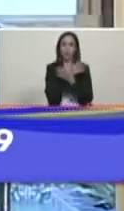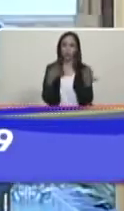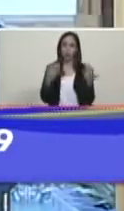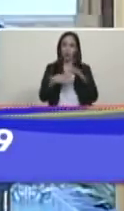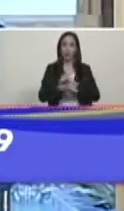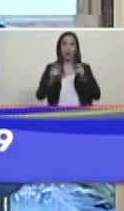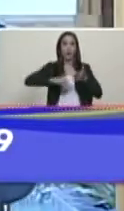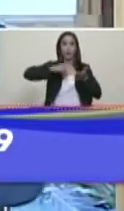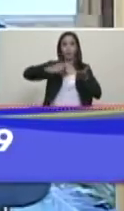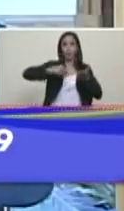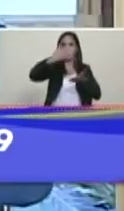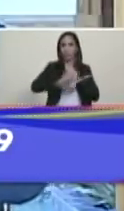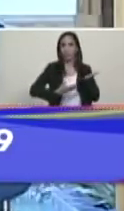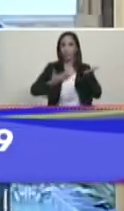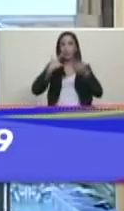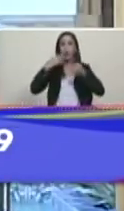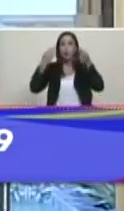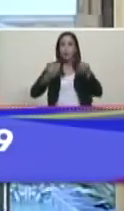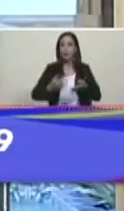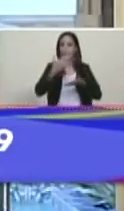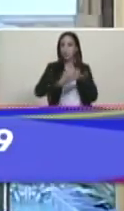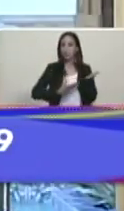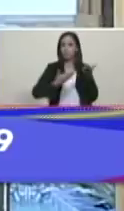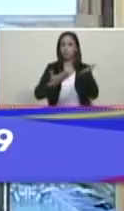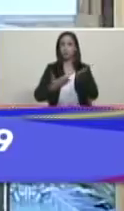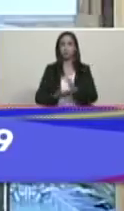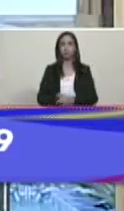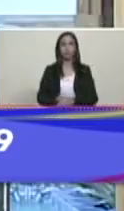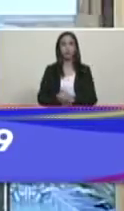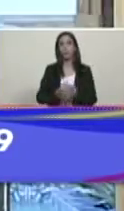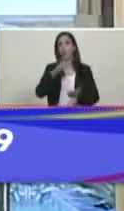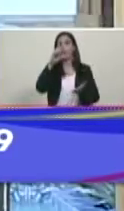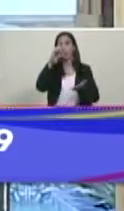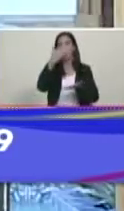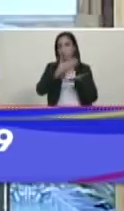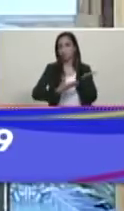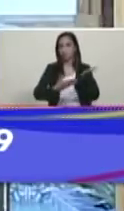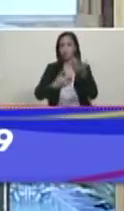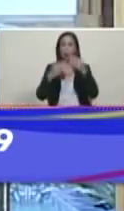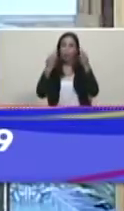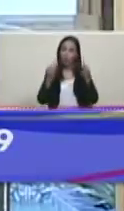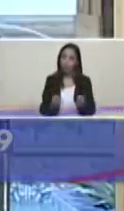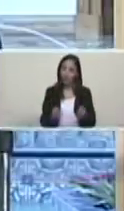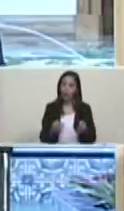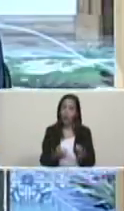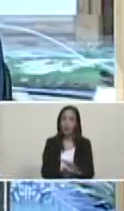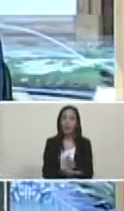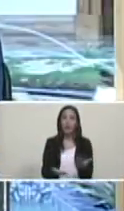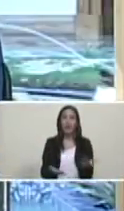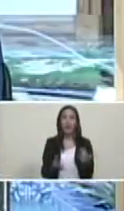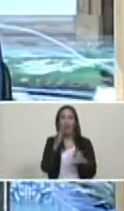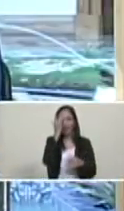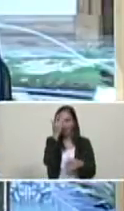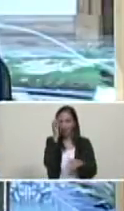estoy firmando el decreto donde se establece el asueto